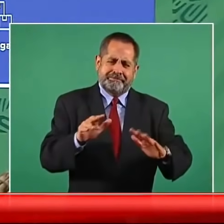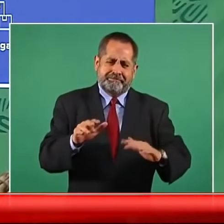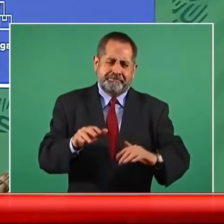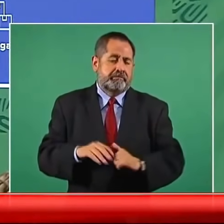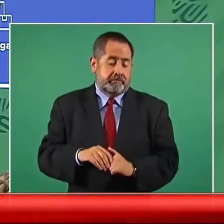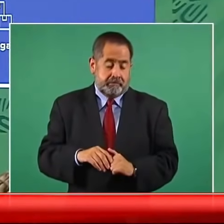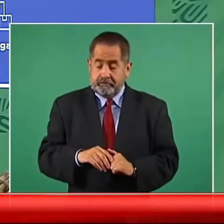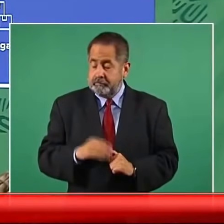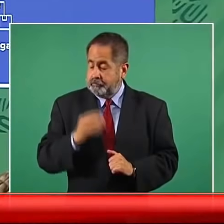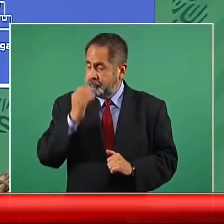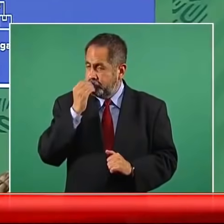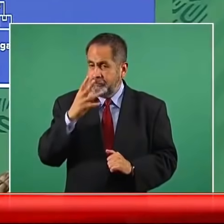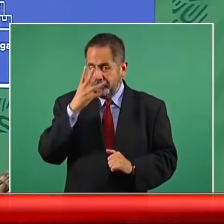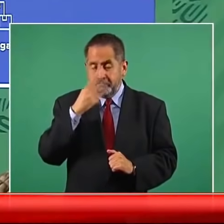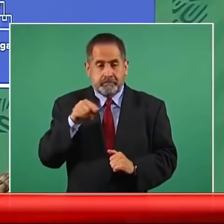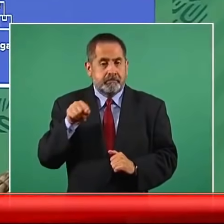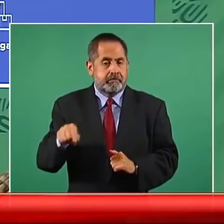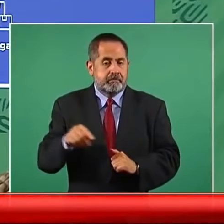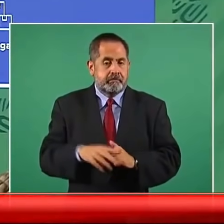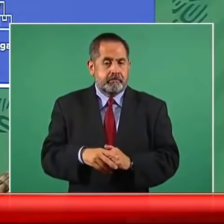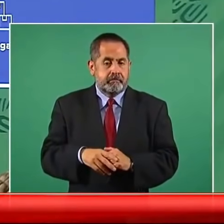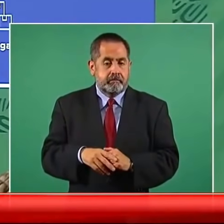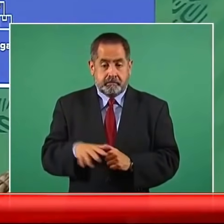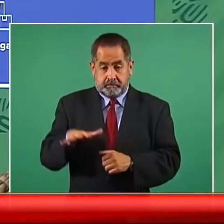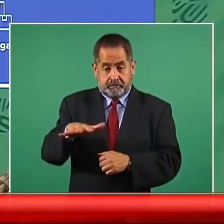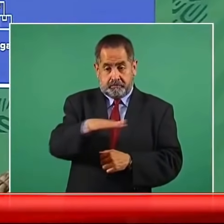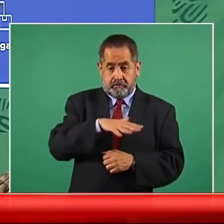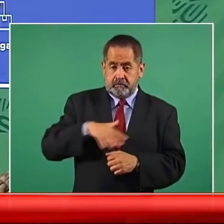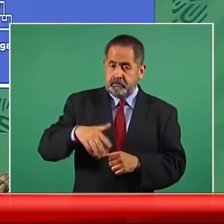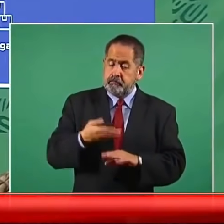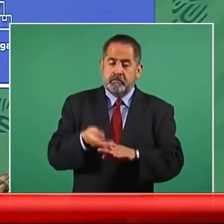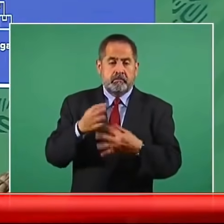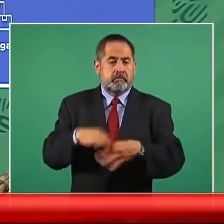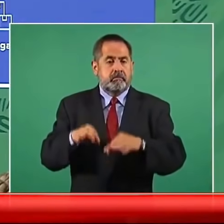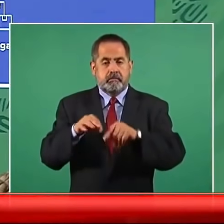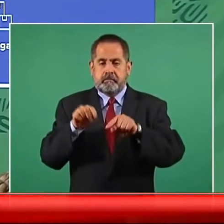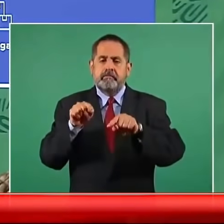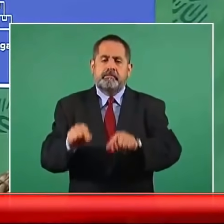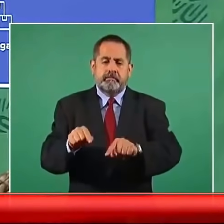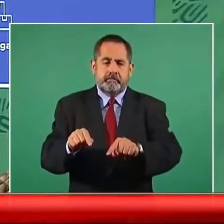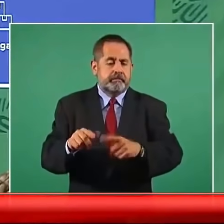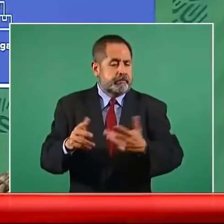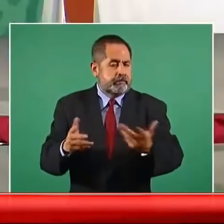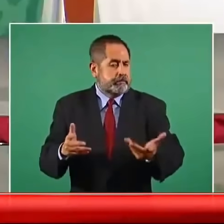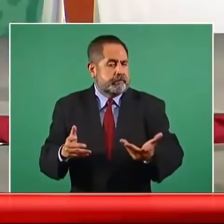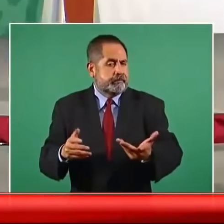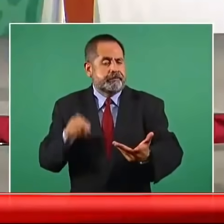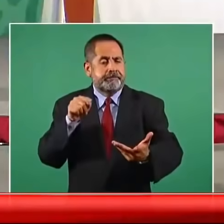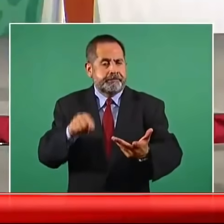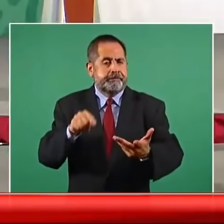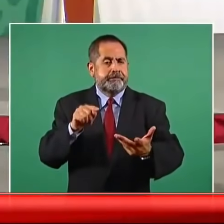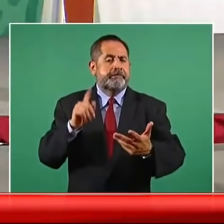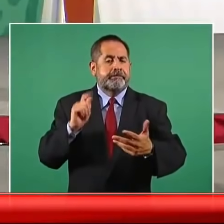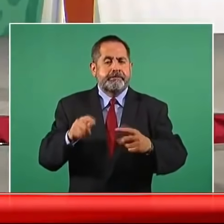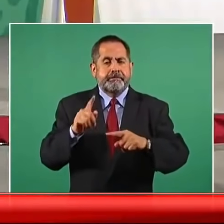Otro paraíso. Y la zona muy importante, porque tiene